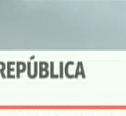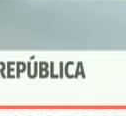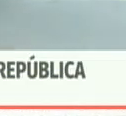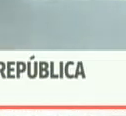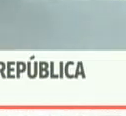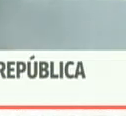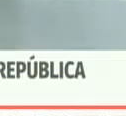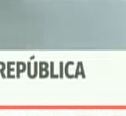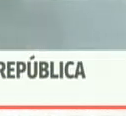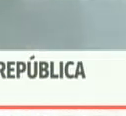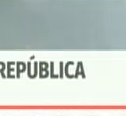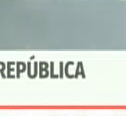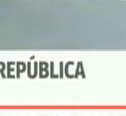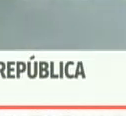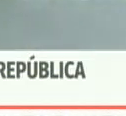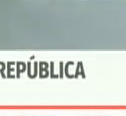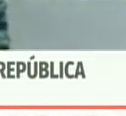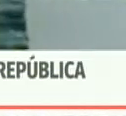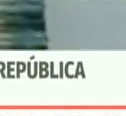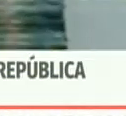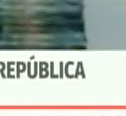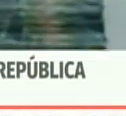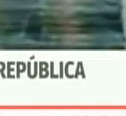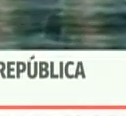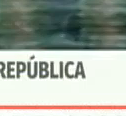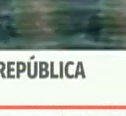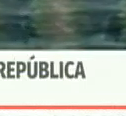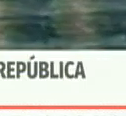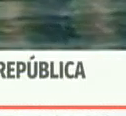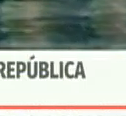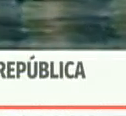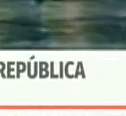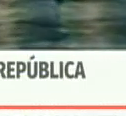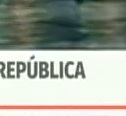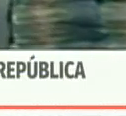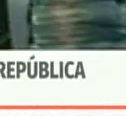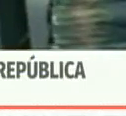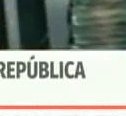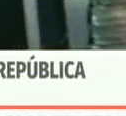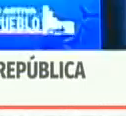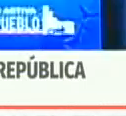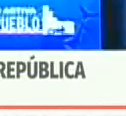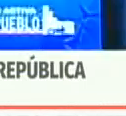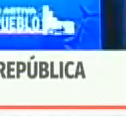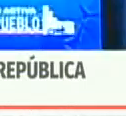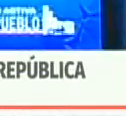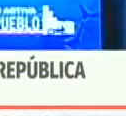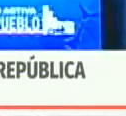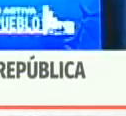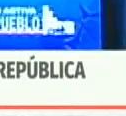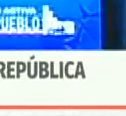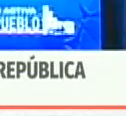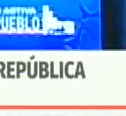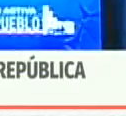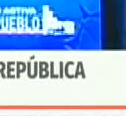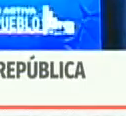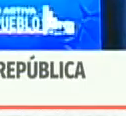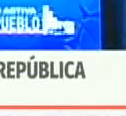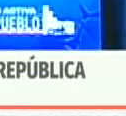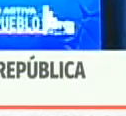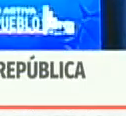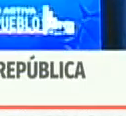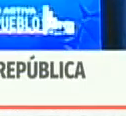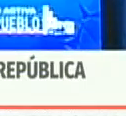acabó. Se acabó, compadre. Porque toda la riqueza que vayamos recuperando en los años que están por venir van a ser